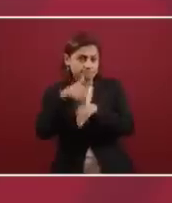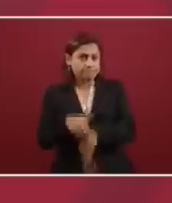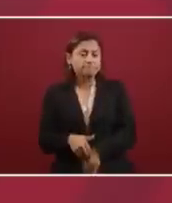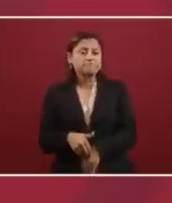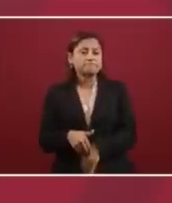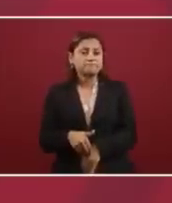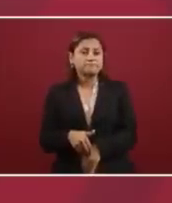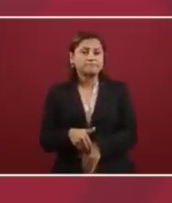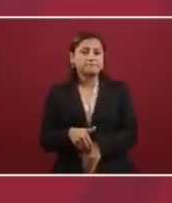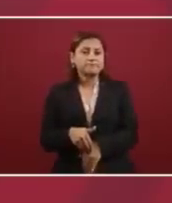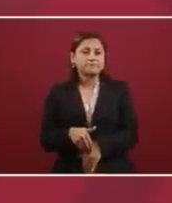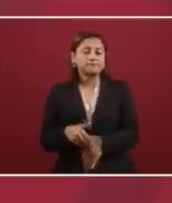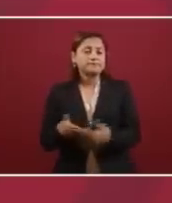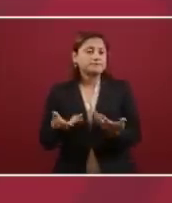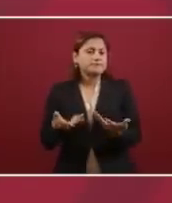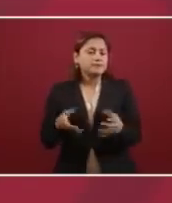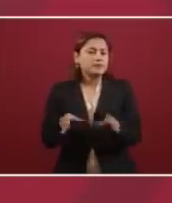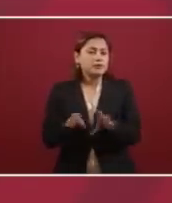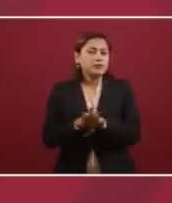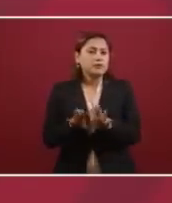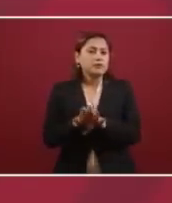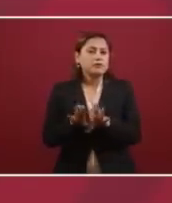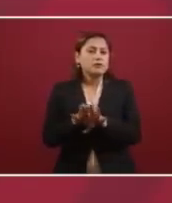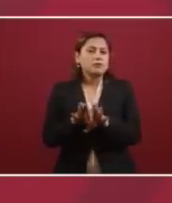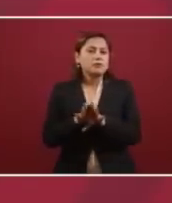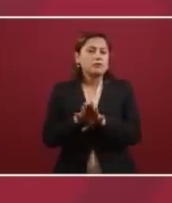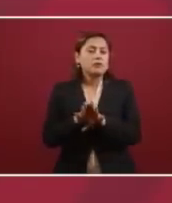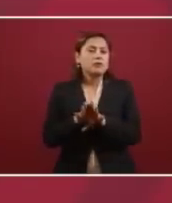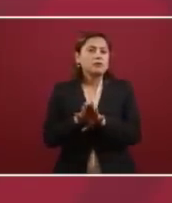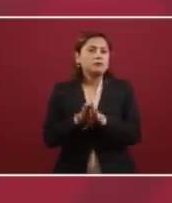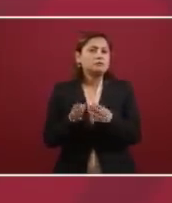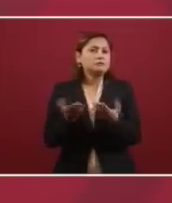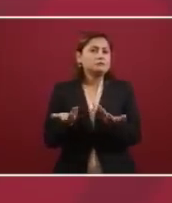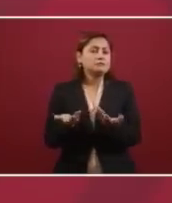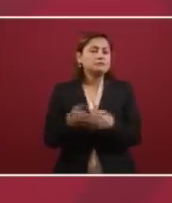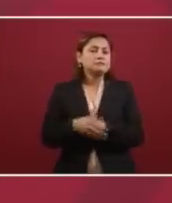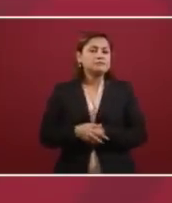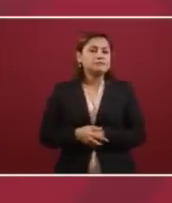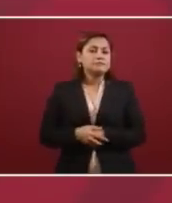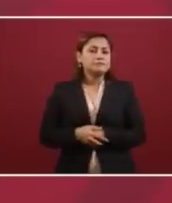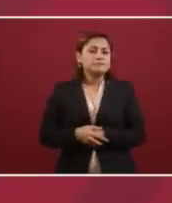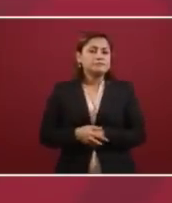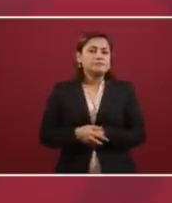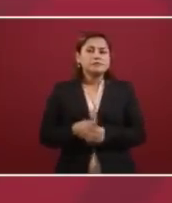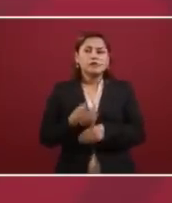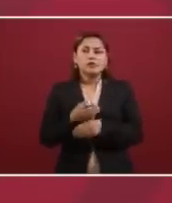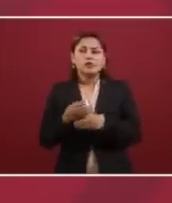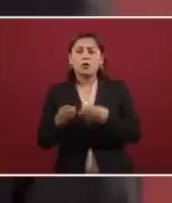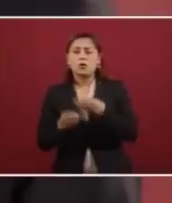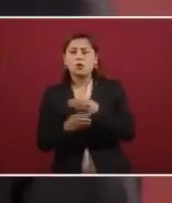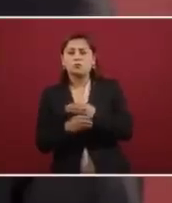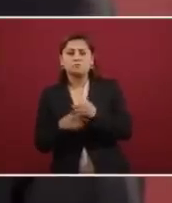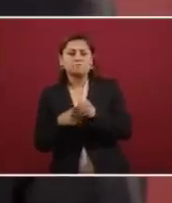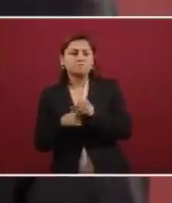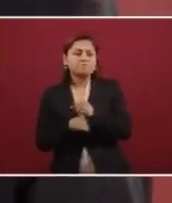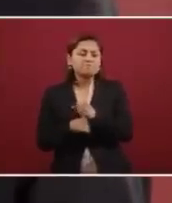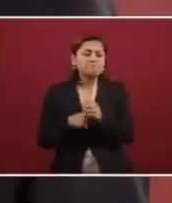llevar a cabo acciones ilícitas no